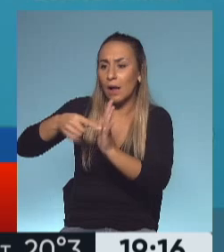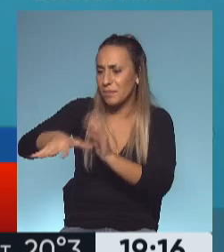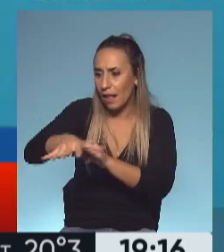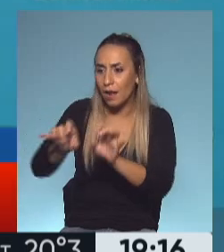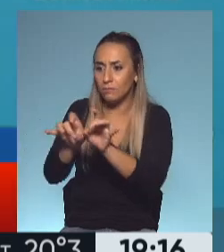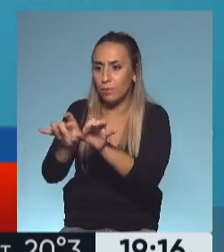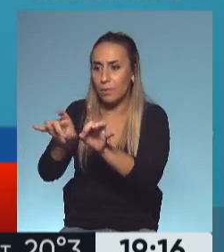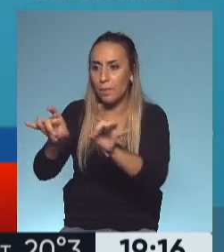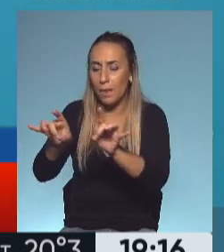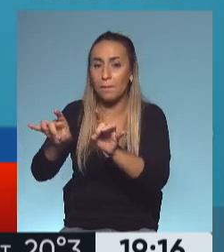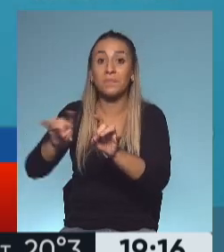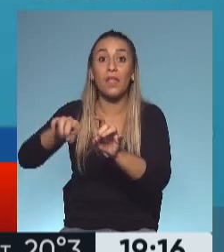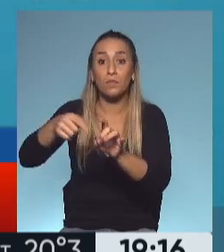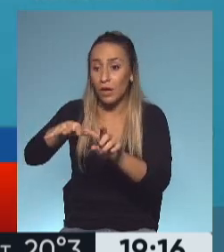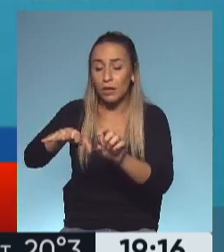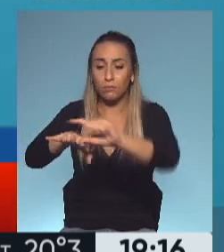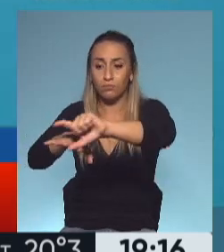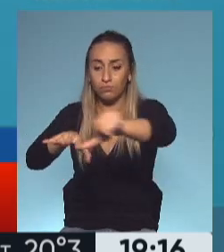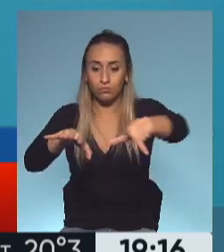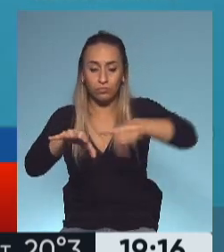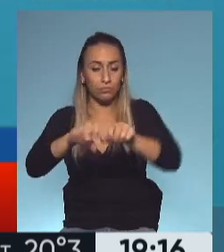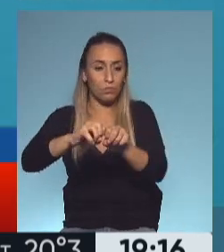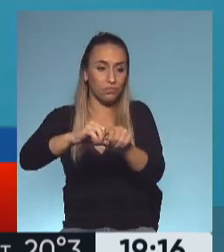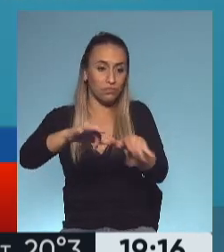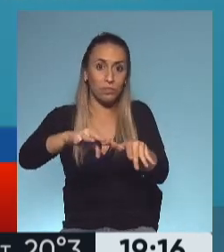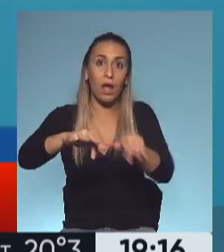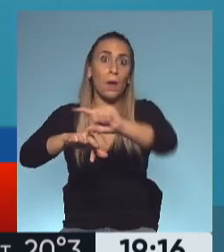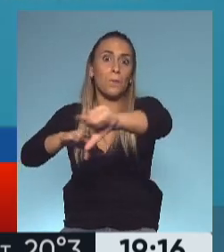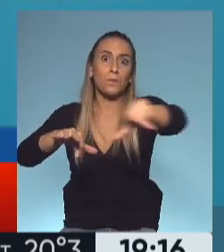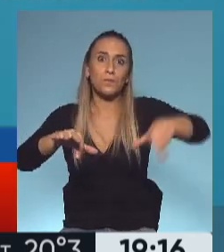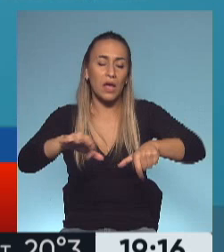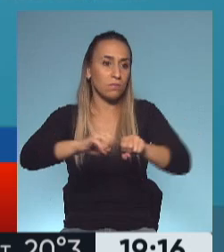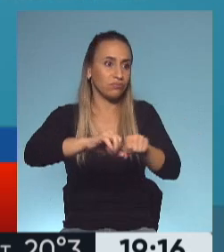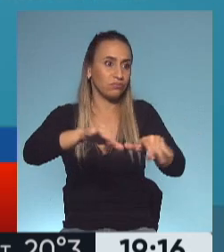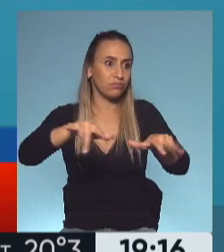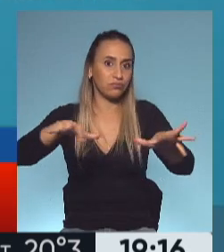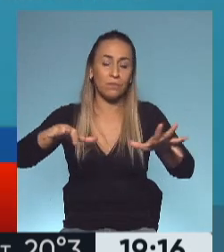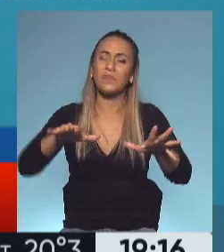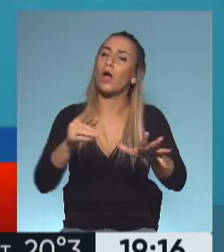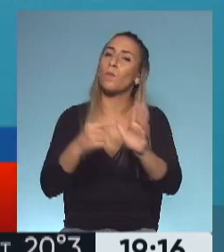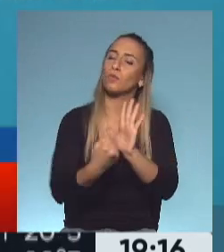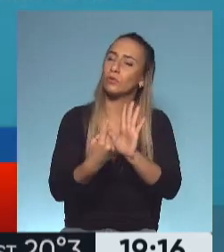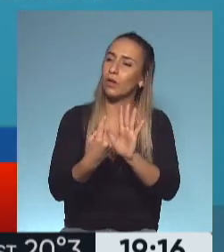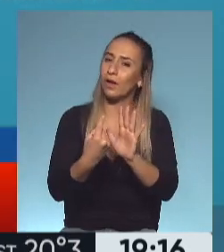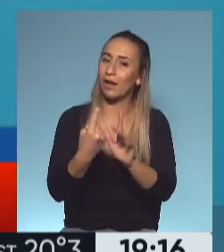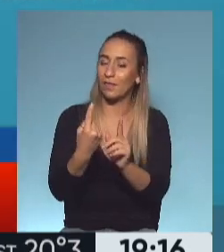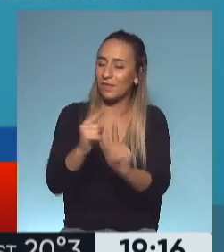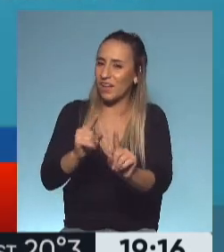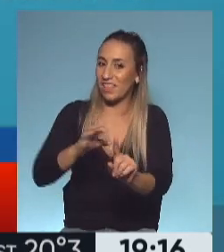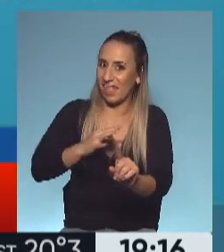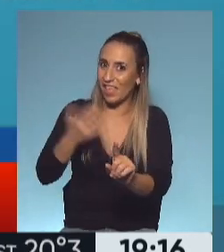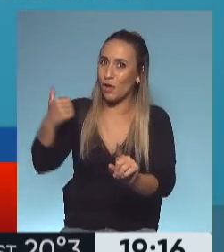adelante interior de la provincia e interior del país. Solo que, a diferencia de la primera ola, lo ha hecho con mucha